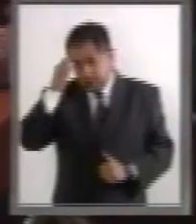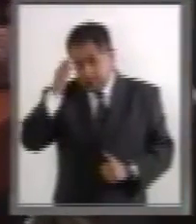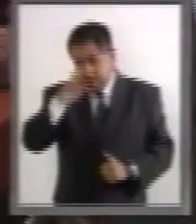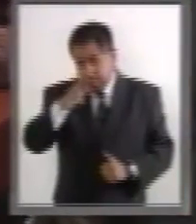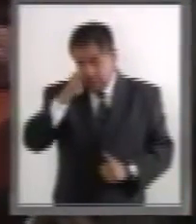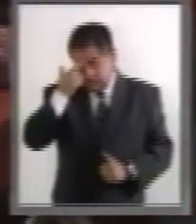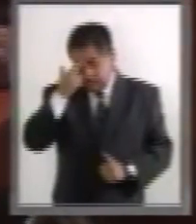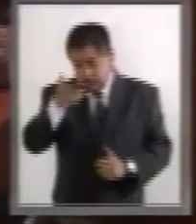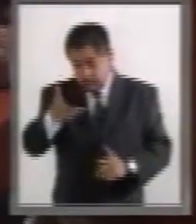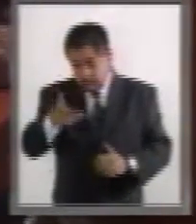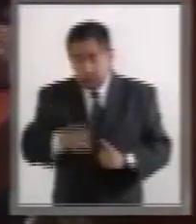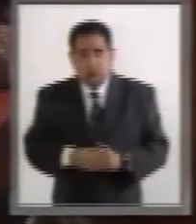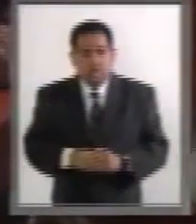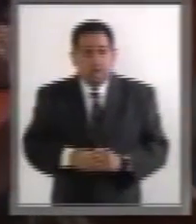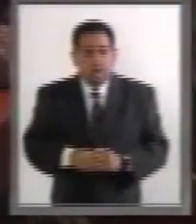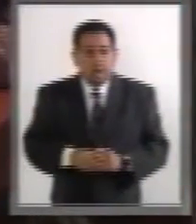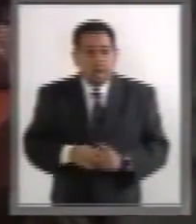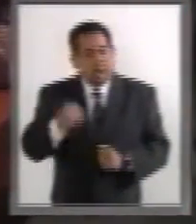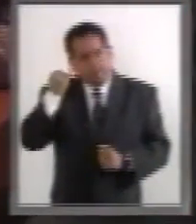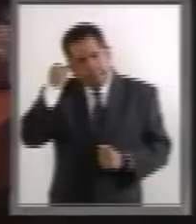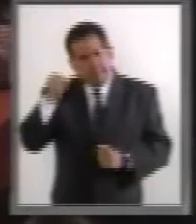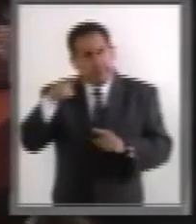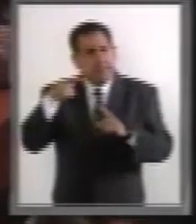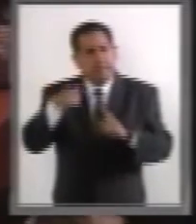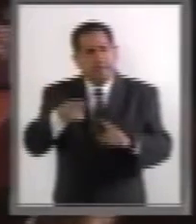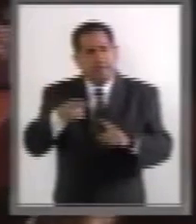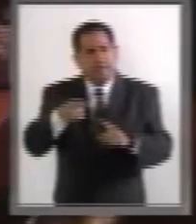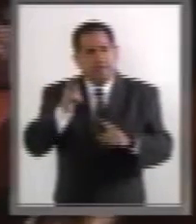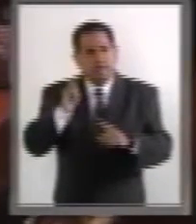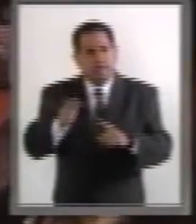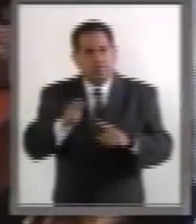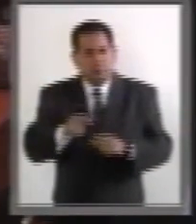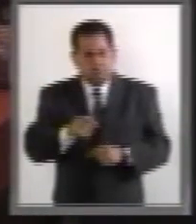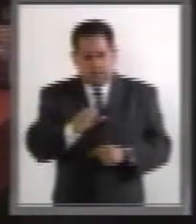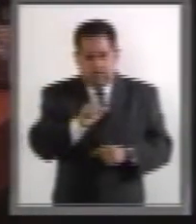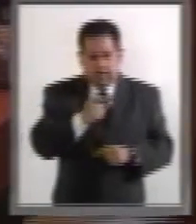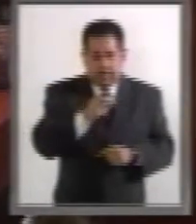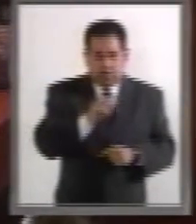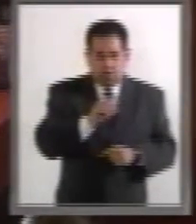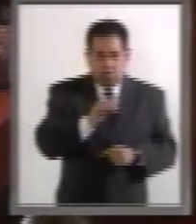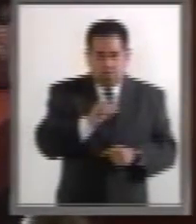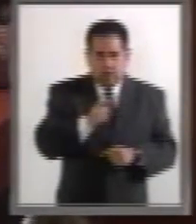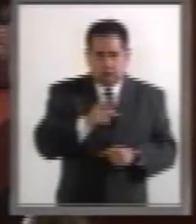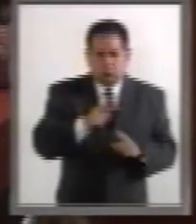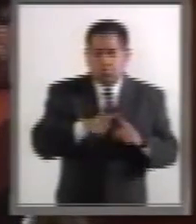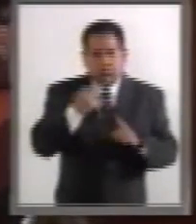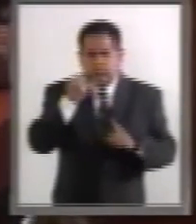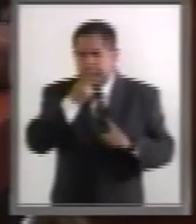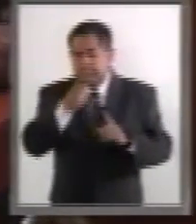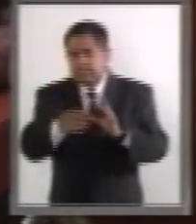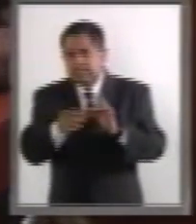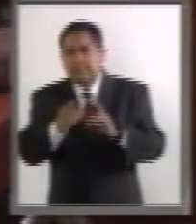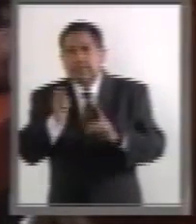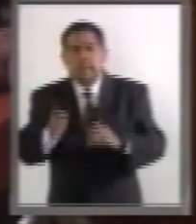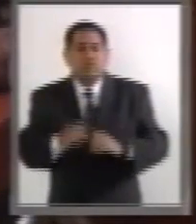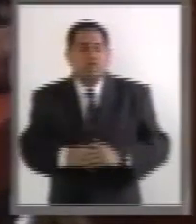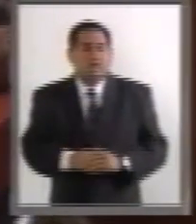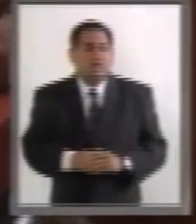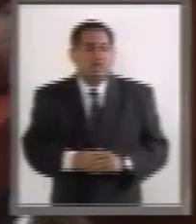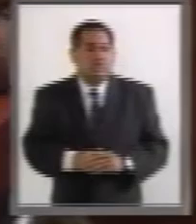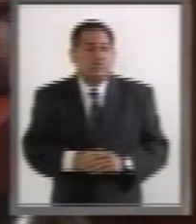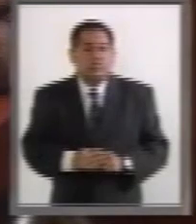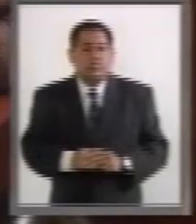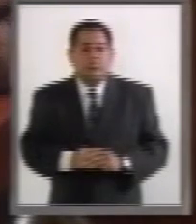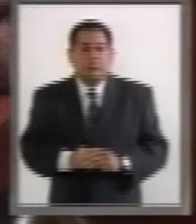este precepto de la obra de Alejandro Magno, porque resulta que